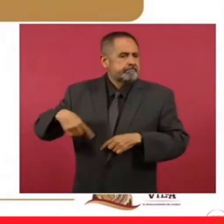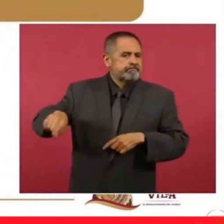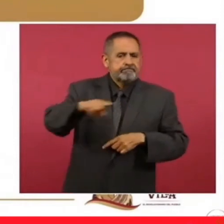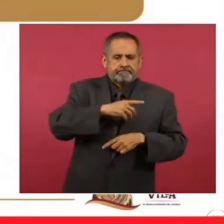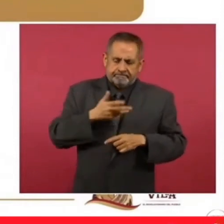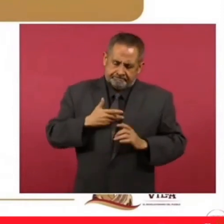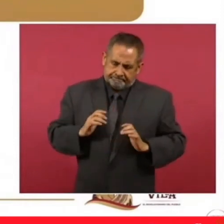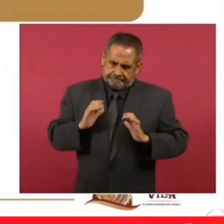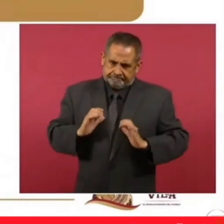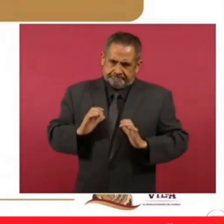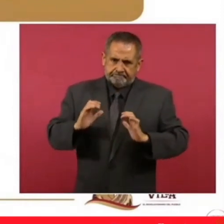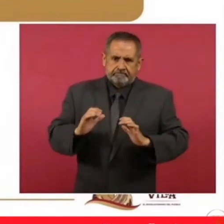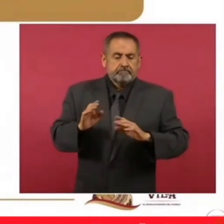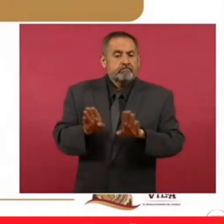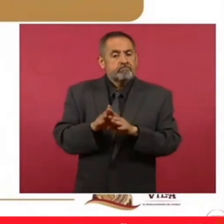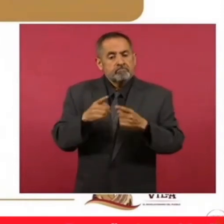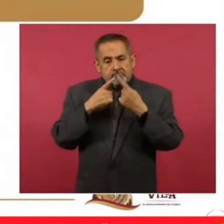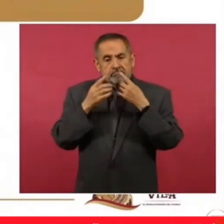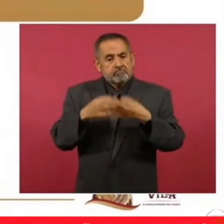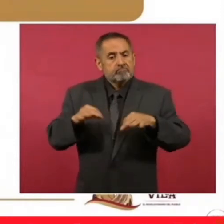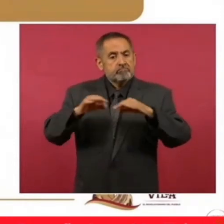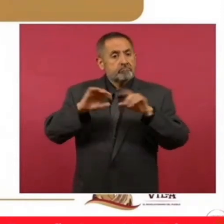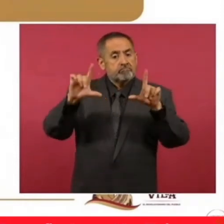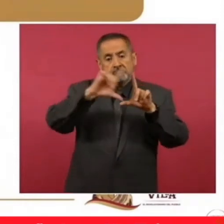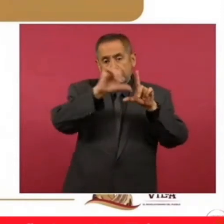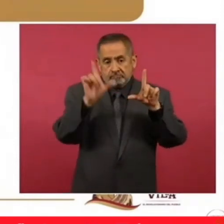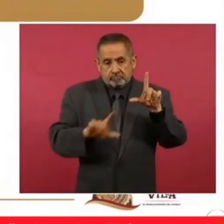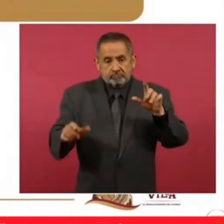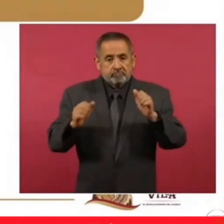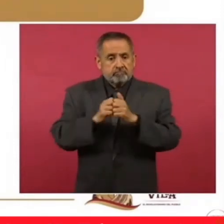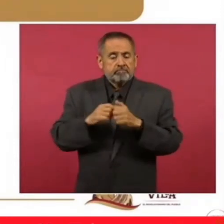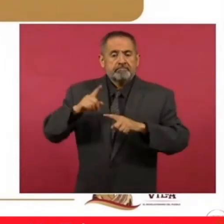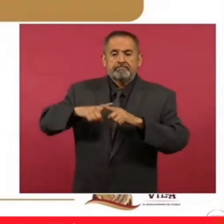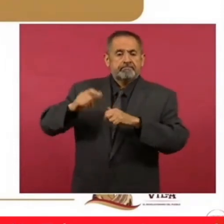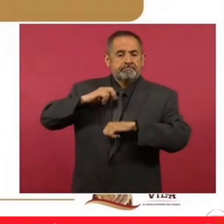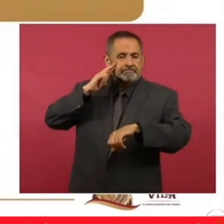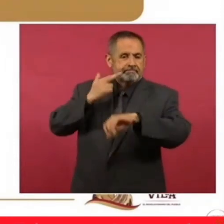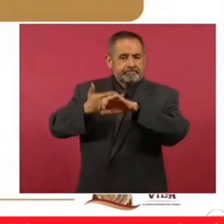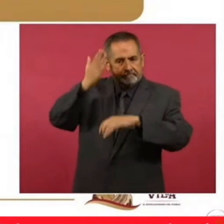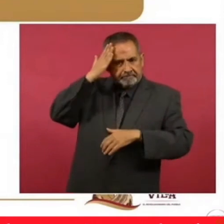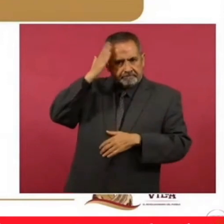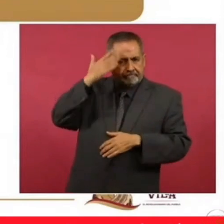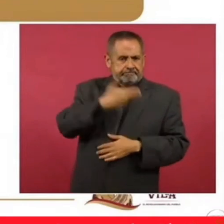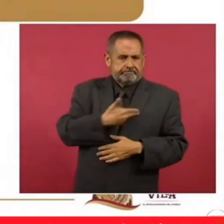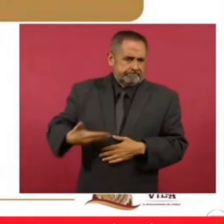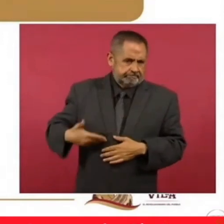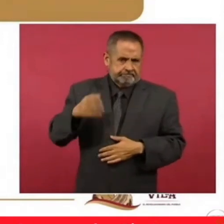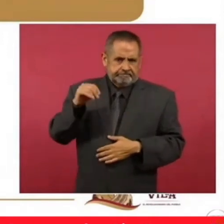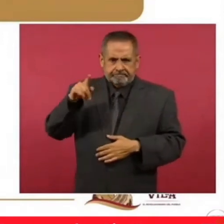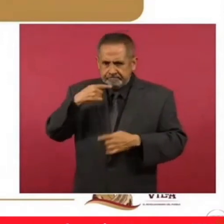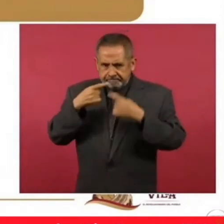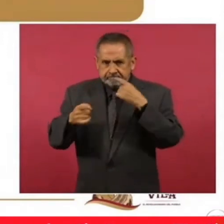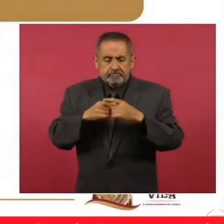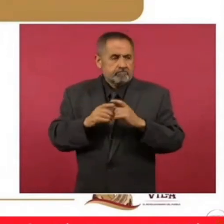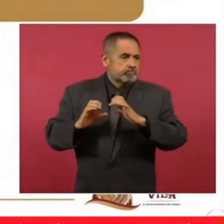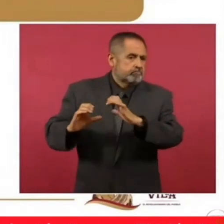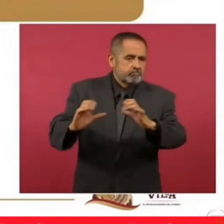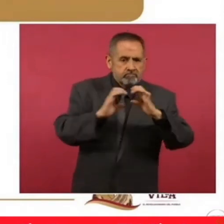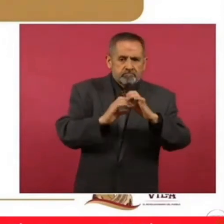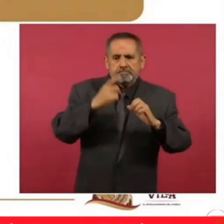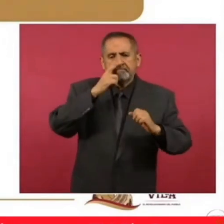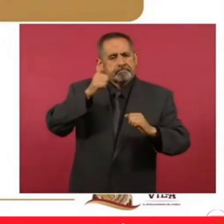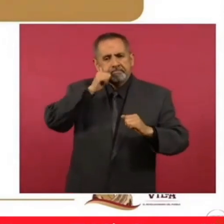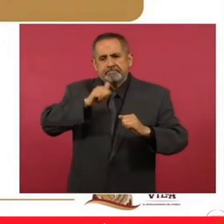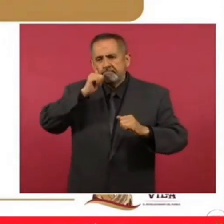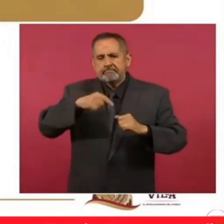autocuidado. Esta campaña es nacional, encabezada por el presidente Andrés Manuel López Obrador, es preventiva y es